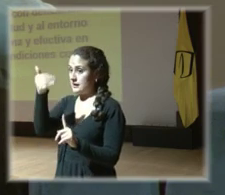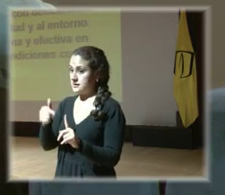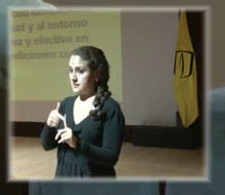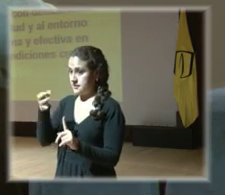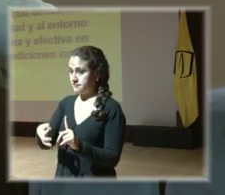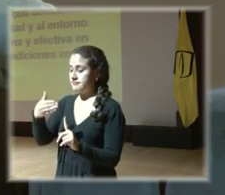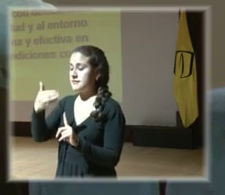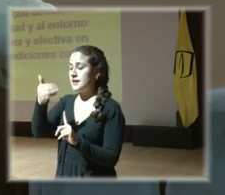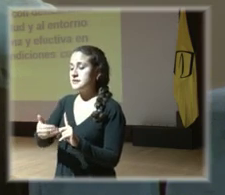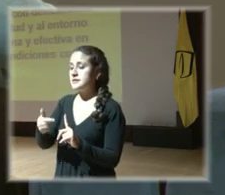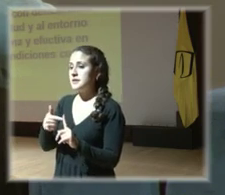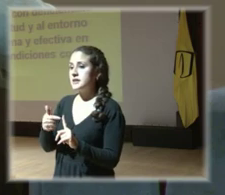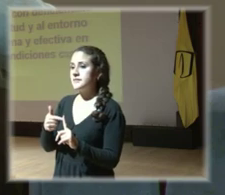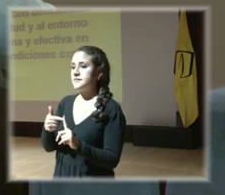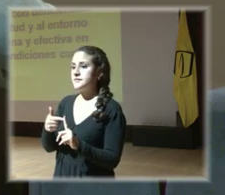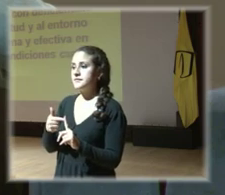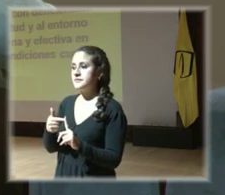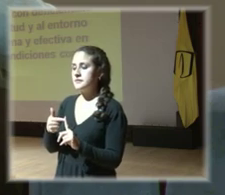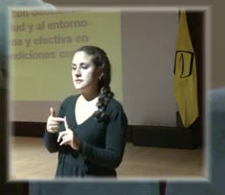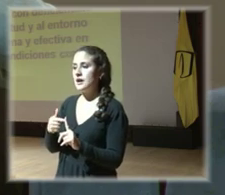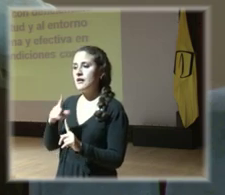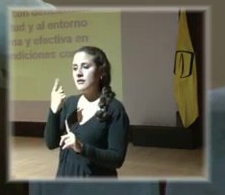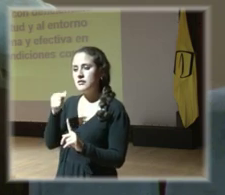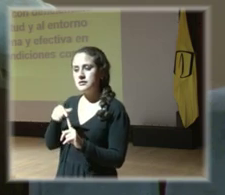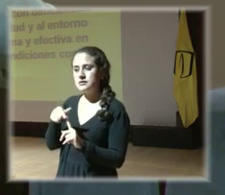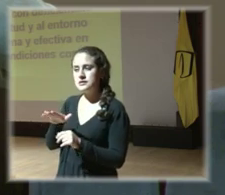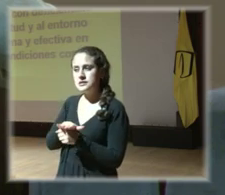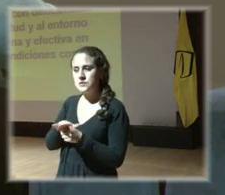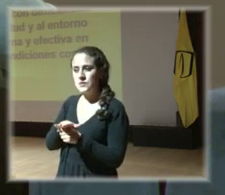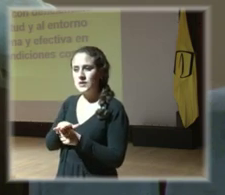discapacidad y se ve involucrado en algún delito, lo llevan